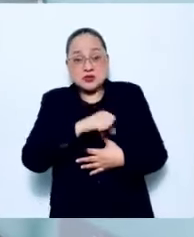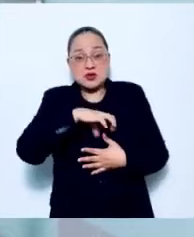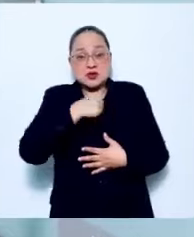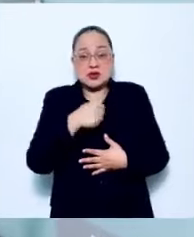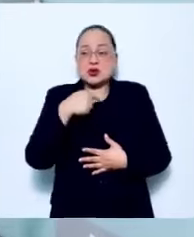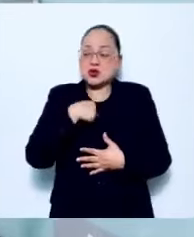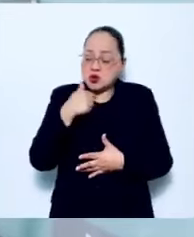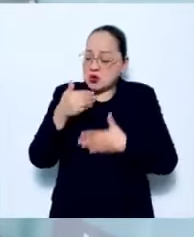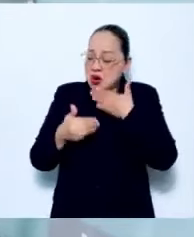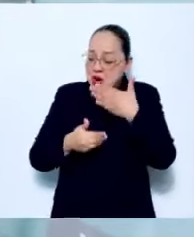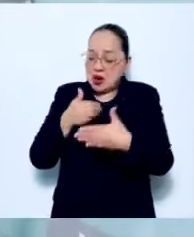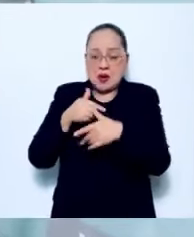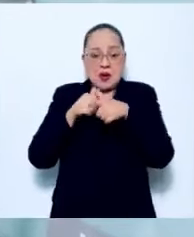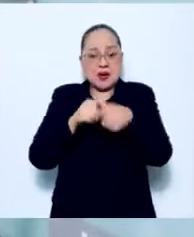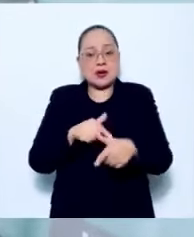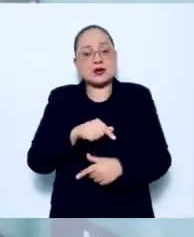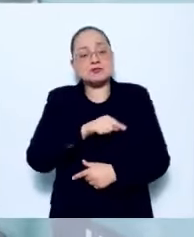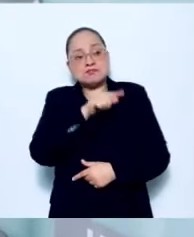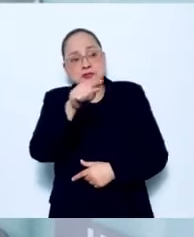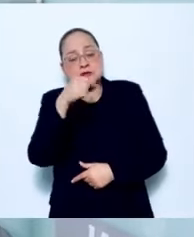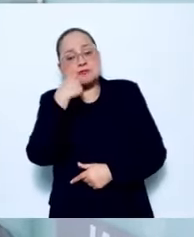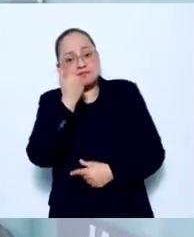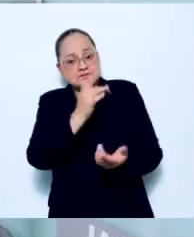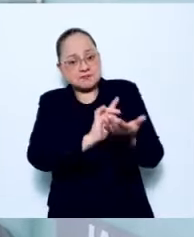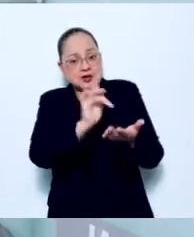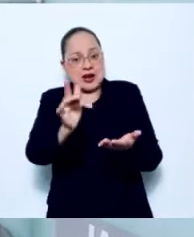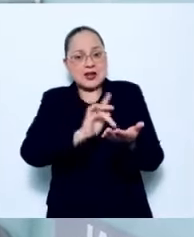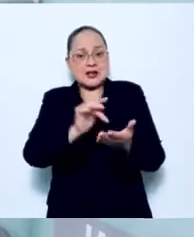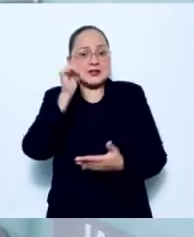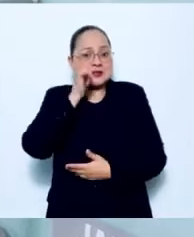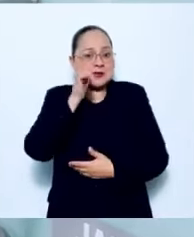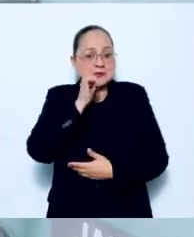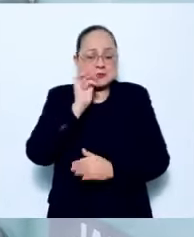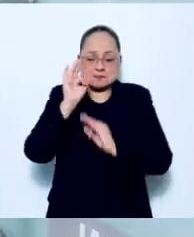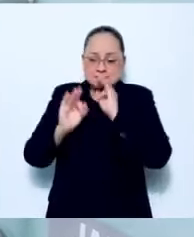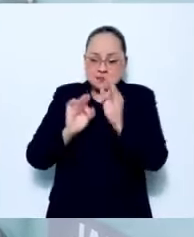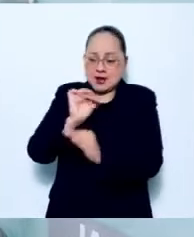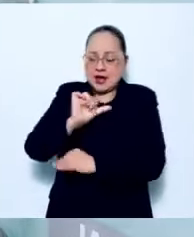seguir adelante. Y yo les agradezco, donde estén, les agradezco mucho todo lo que hicieron